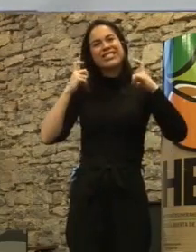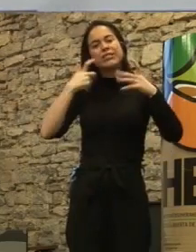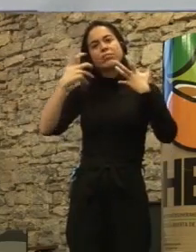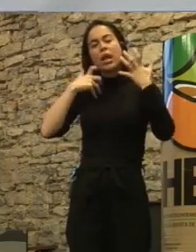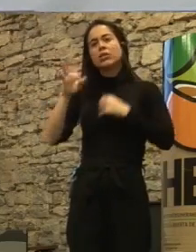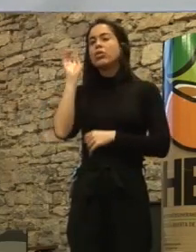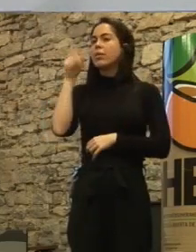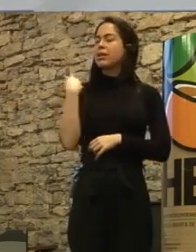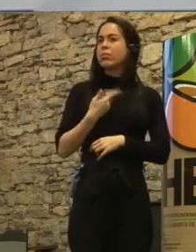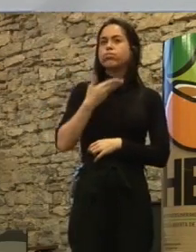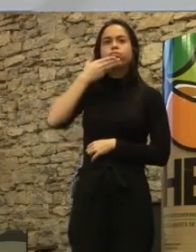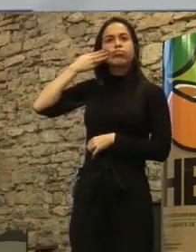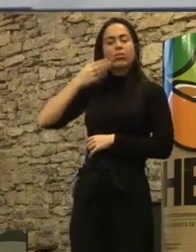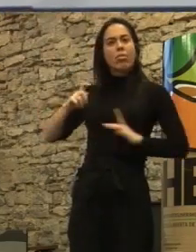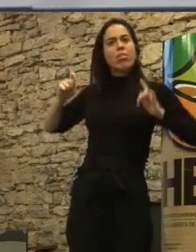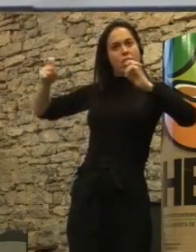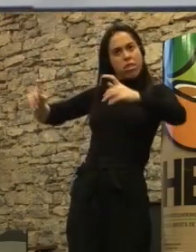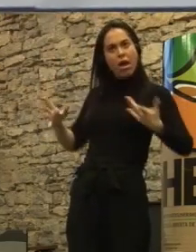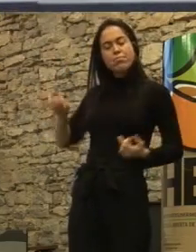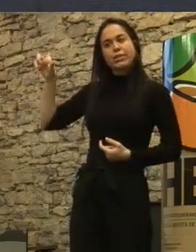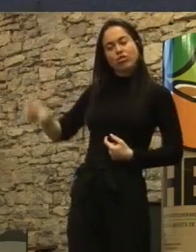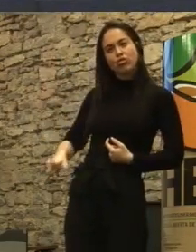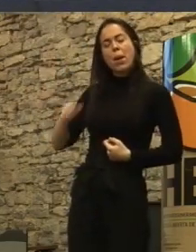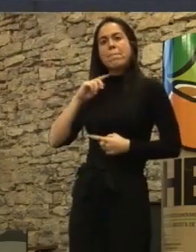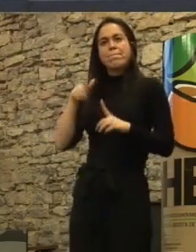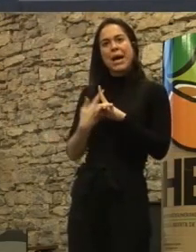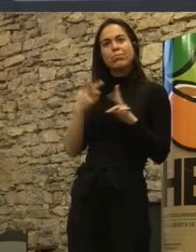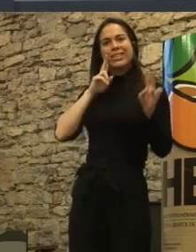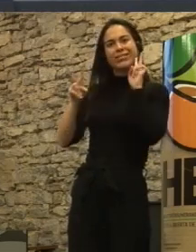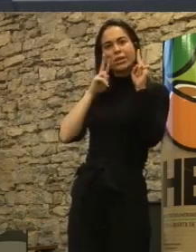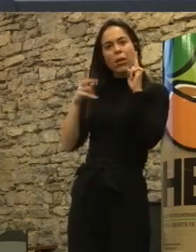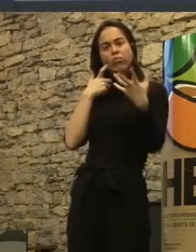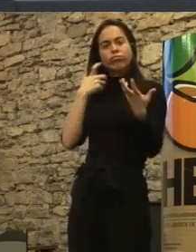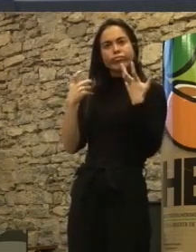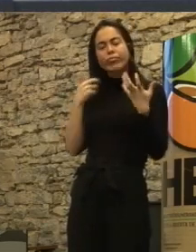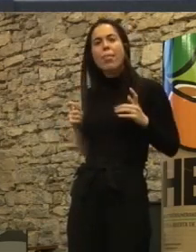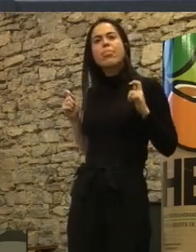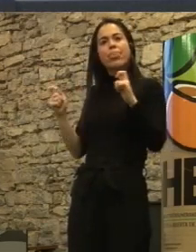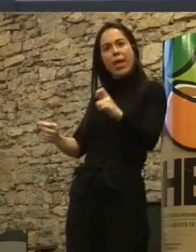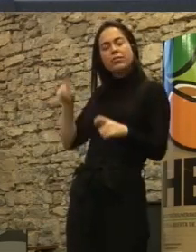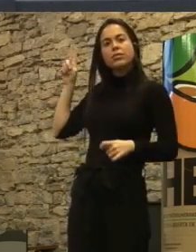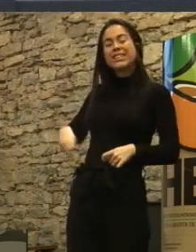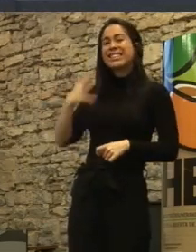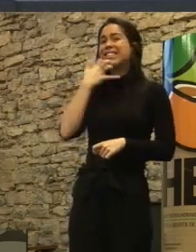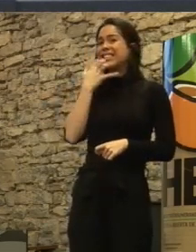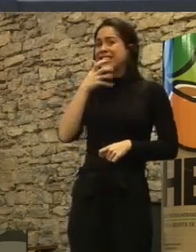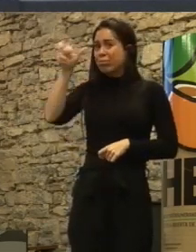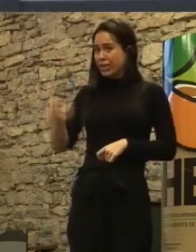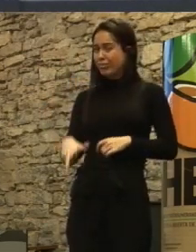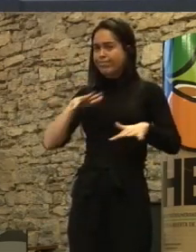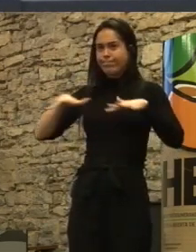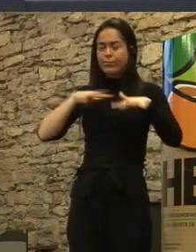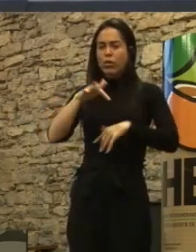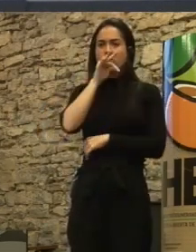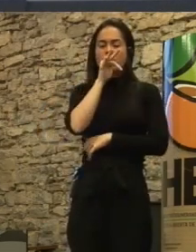prestigio de la marca, visibilidad. Luego, cuando el emprendedor total está en una condición en la que aún tiene que